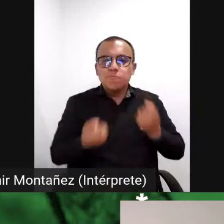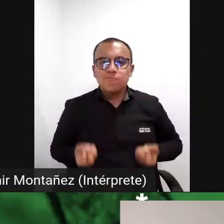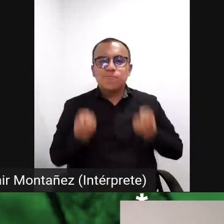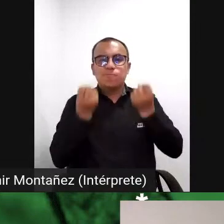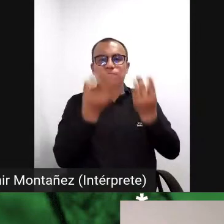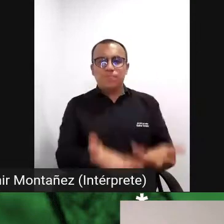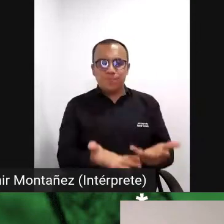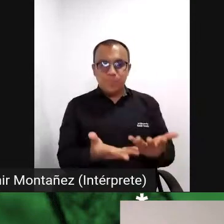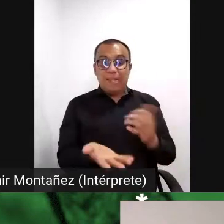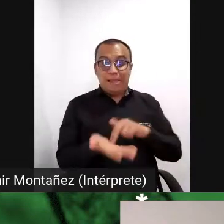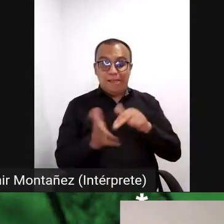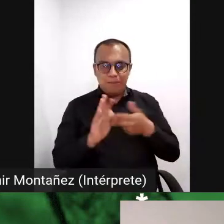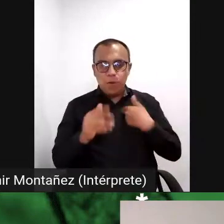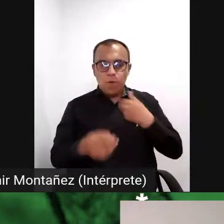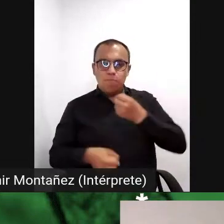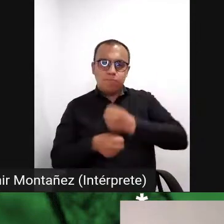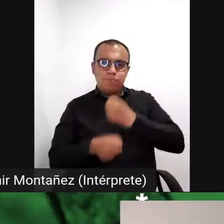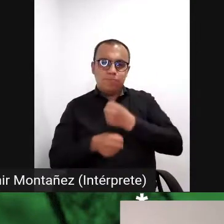editorial.